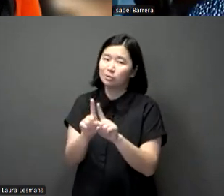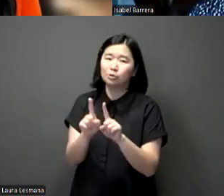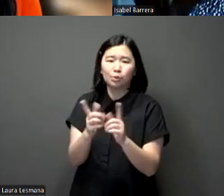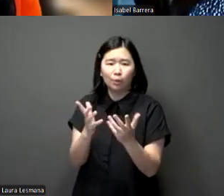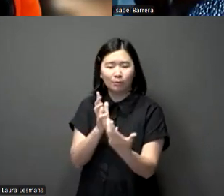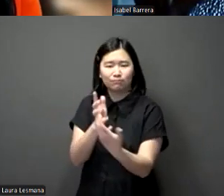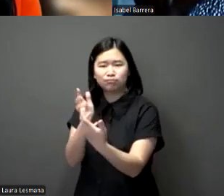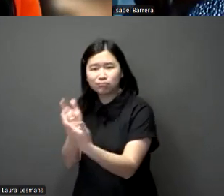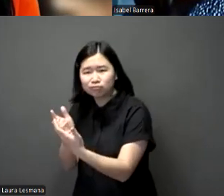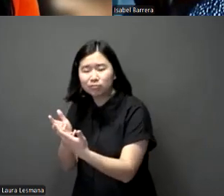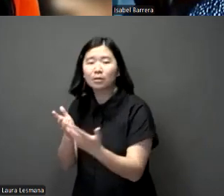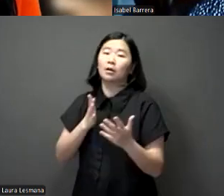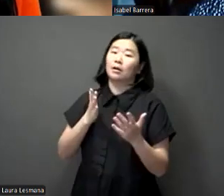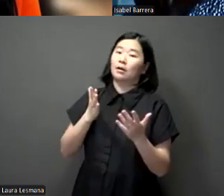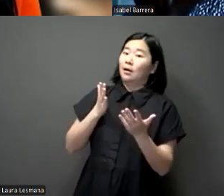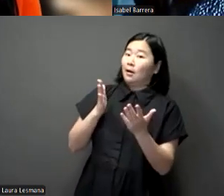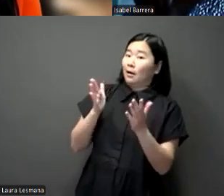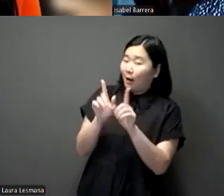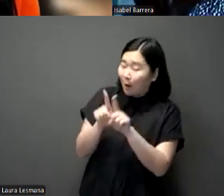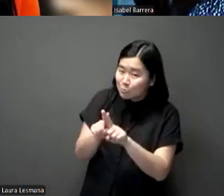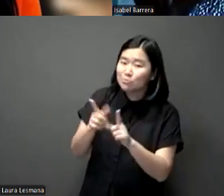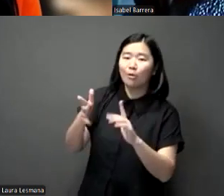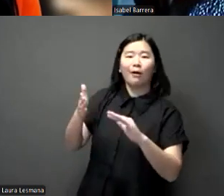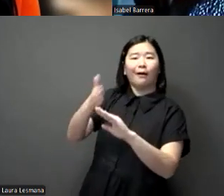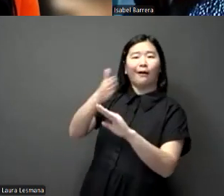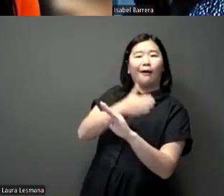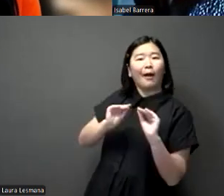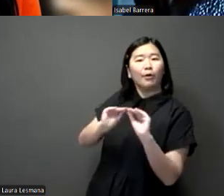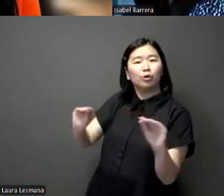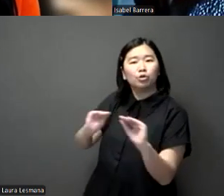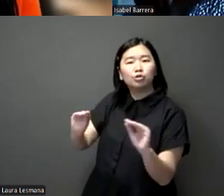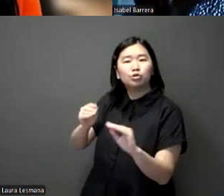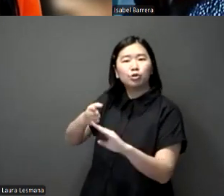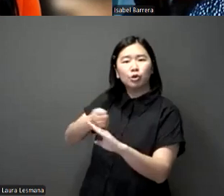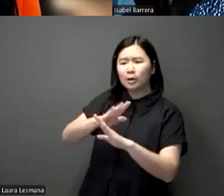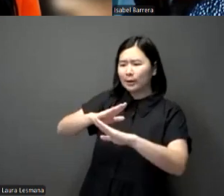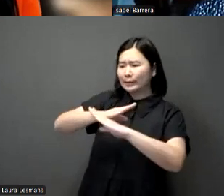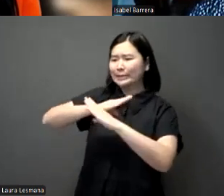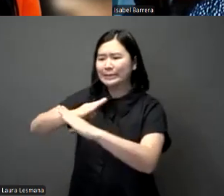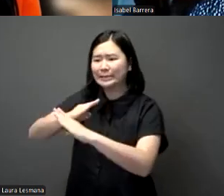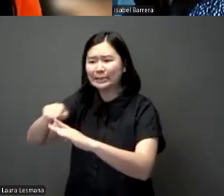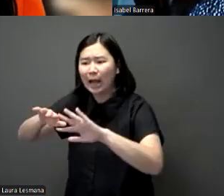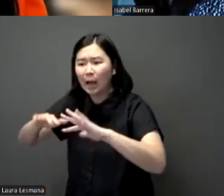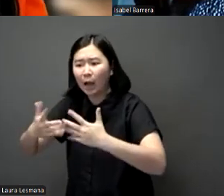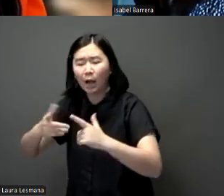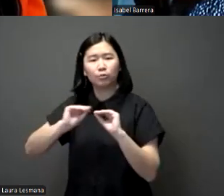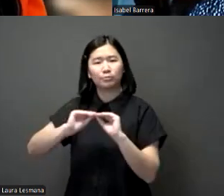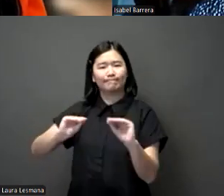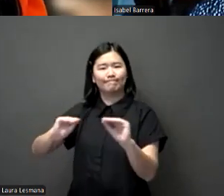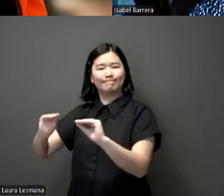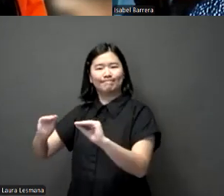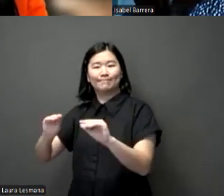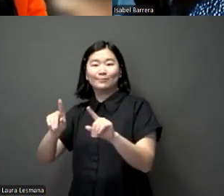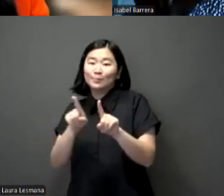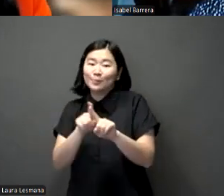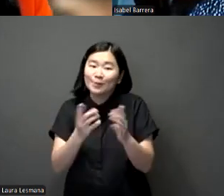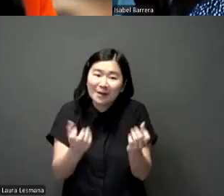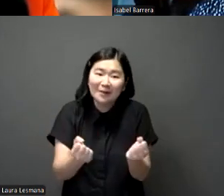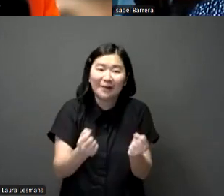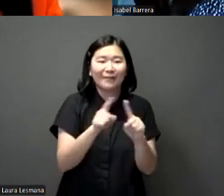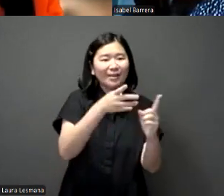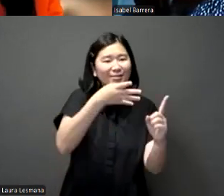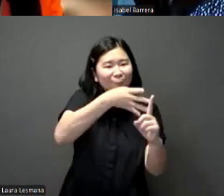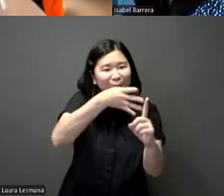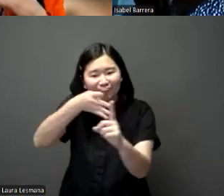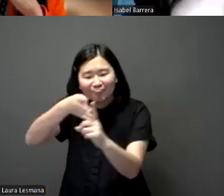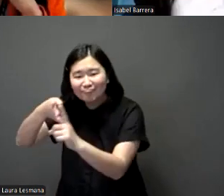los parámetros de eliminación están determinados por la estrategia mundial. Por ejemplo, están determinados que los casos incidentes,